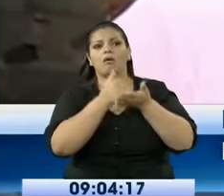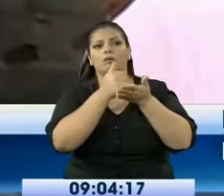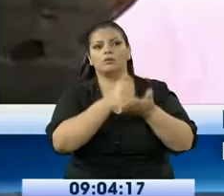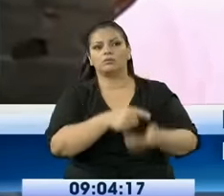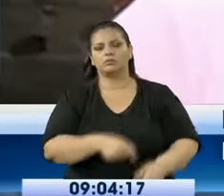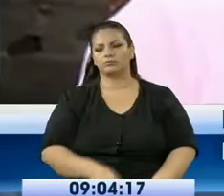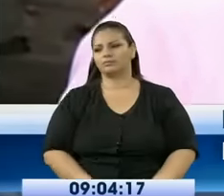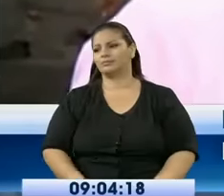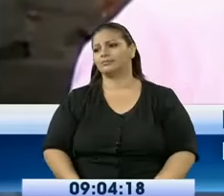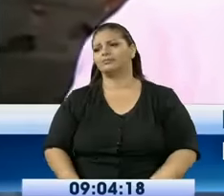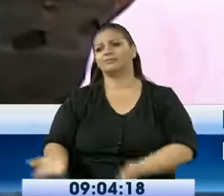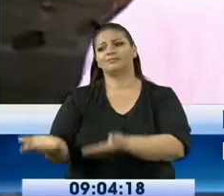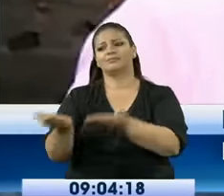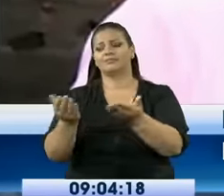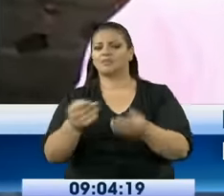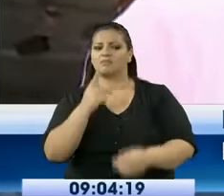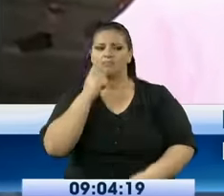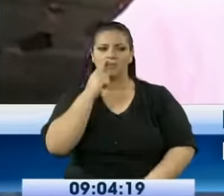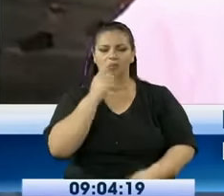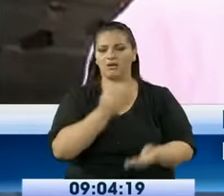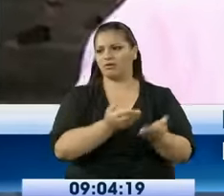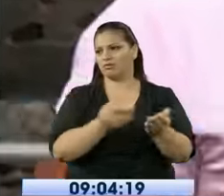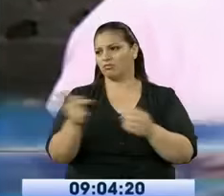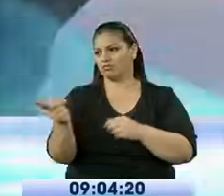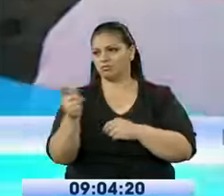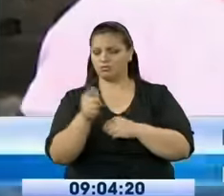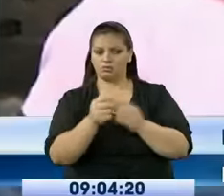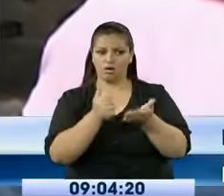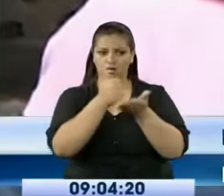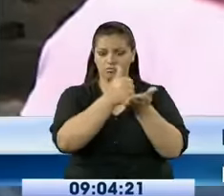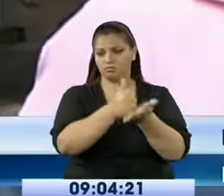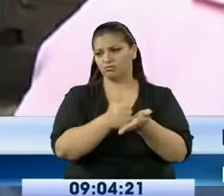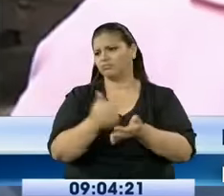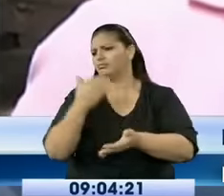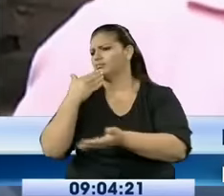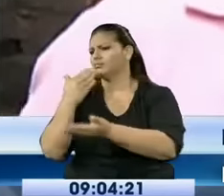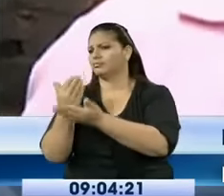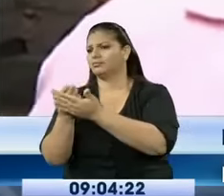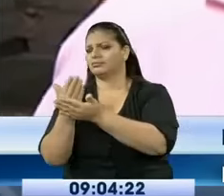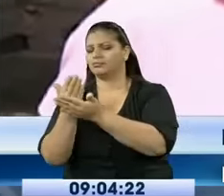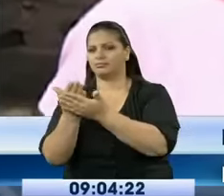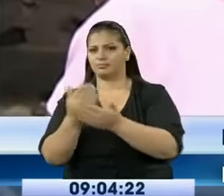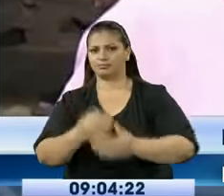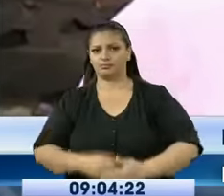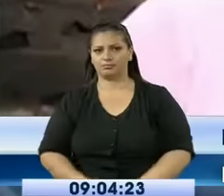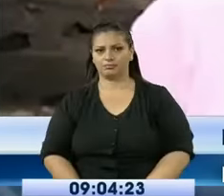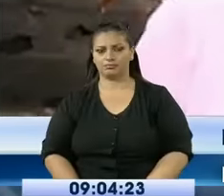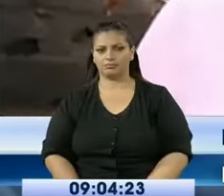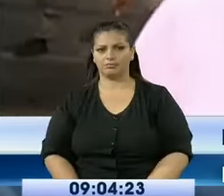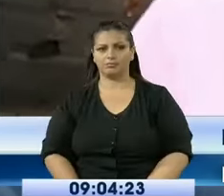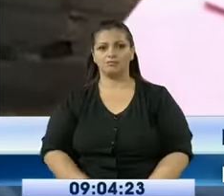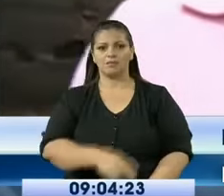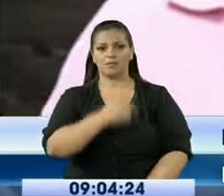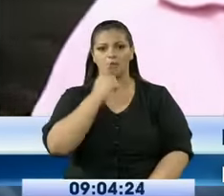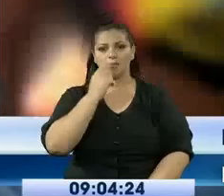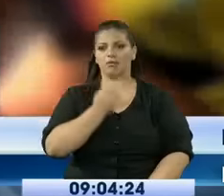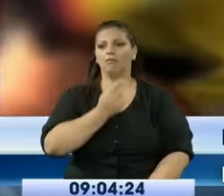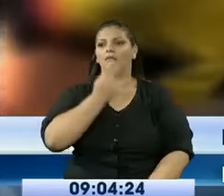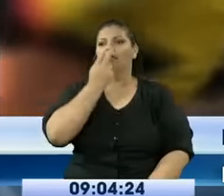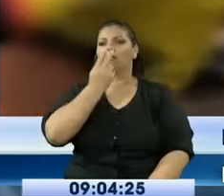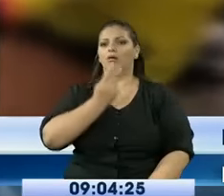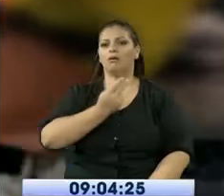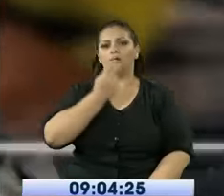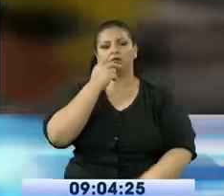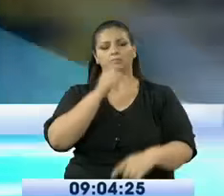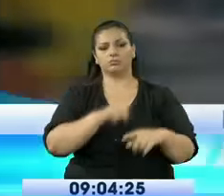todos ellos los que colaboraron, porque mi papá se había quedado en la parte, dice, de allá adentro y se estaba asfixiando por el humo. Él